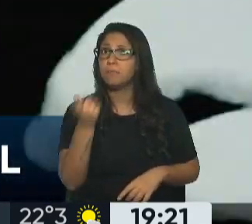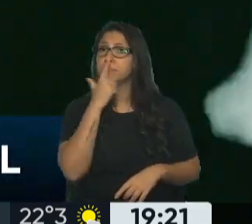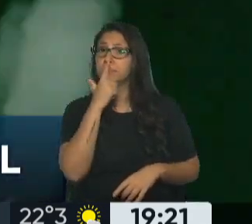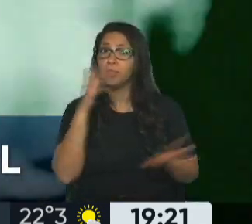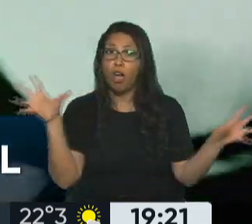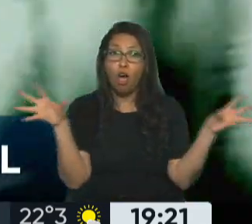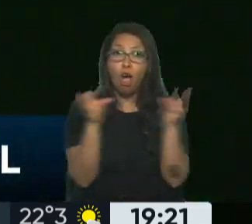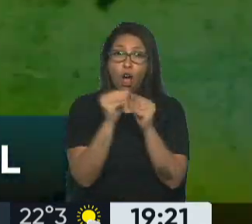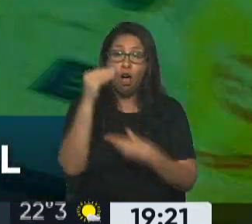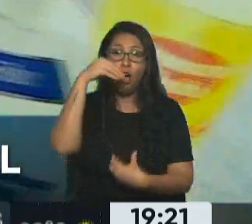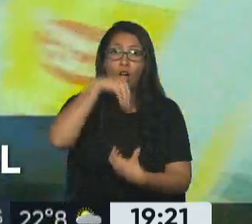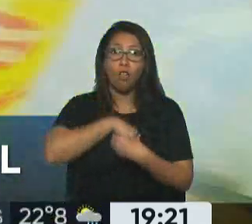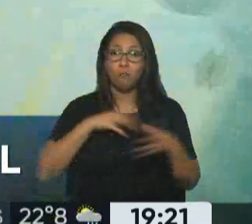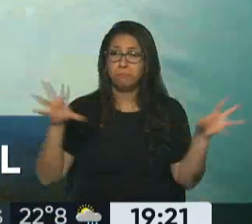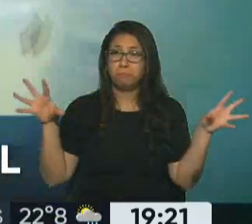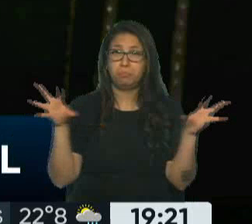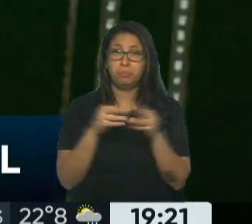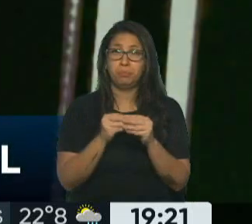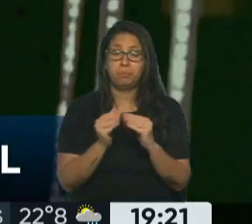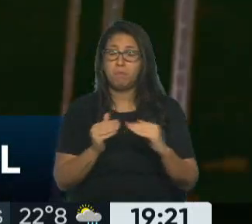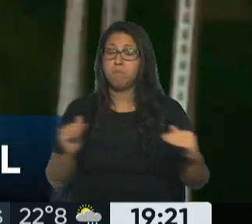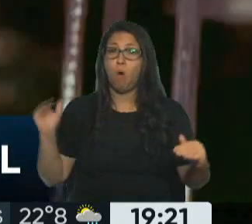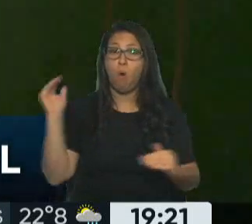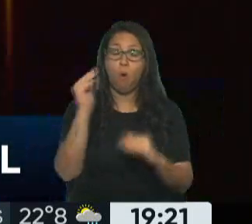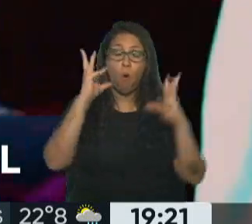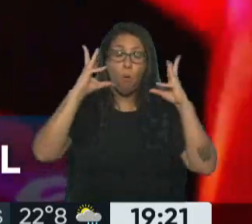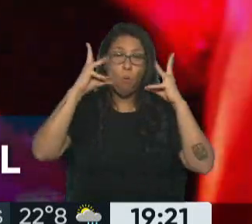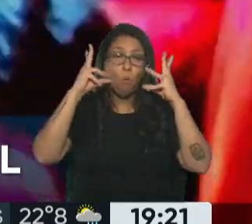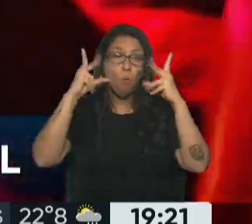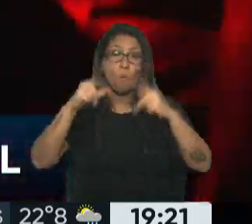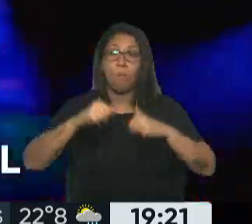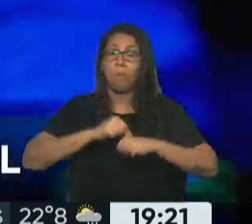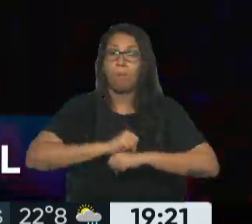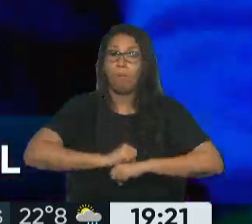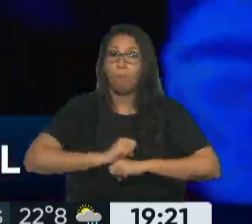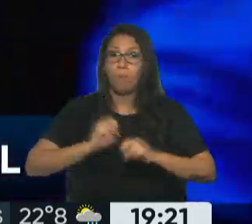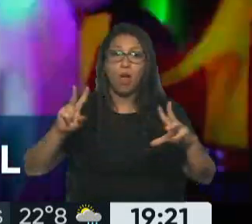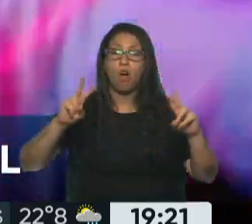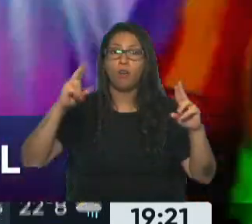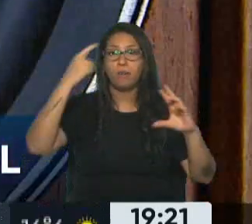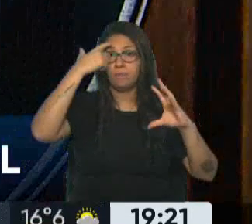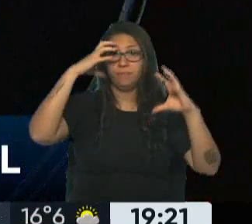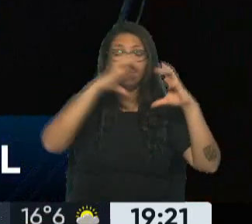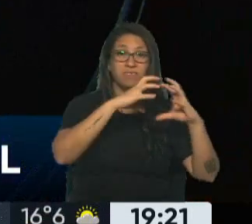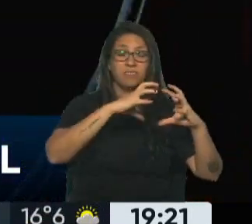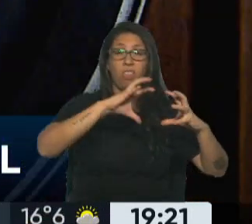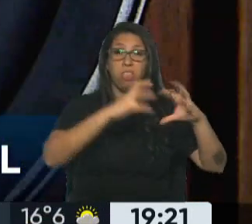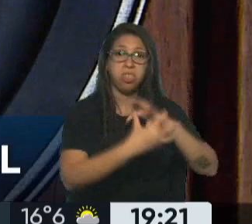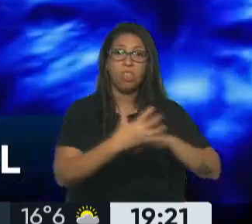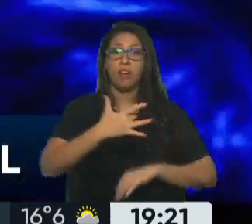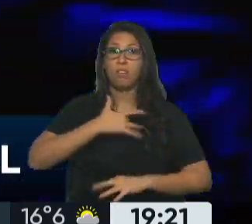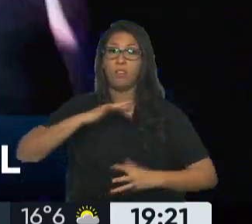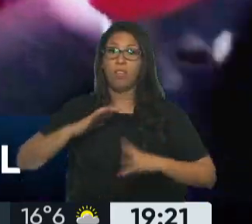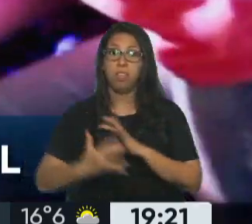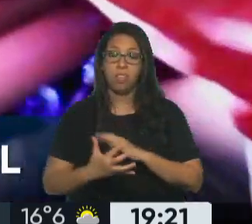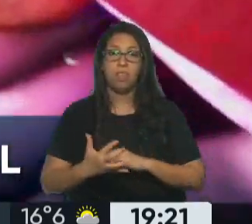todo eso igualmente se suma, se potencia y tiene un efecto mucho más dañino sobre el cerebro y sobre el corazón. ¿Qué se